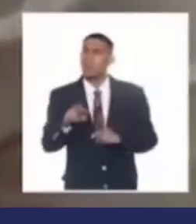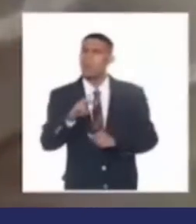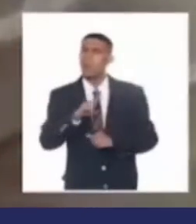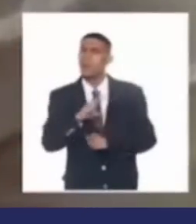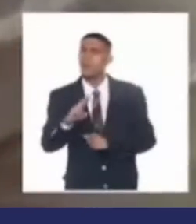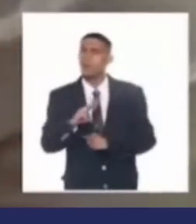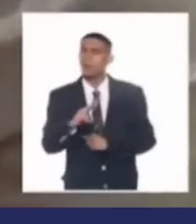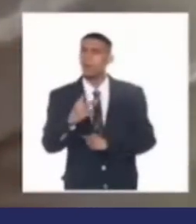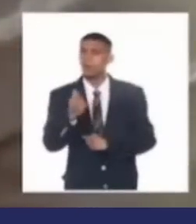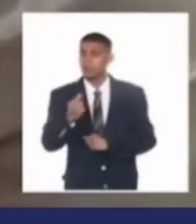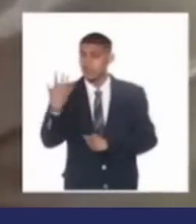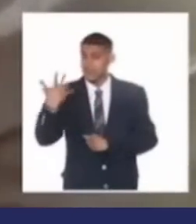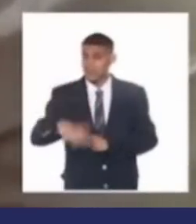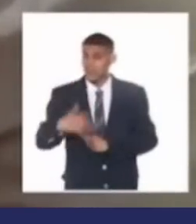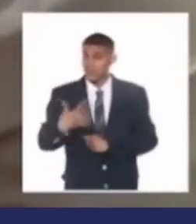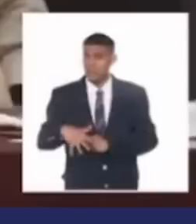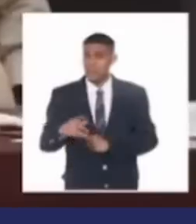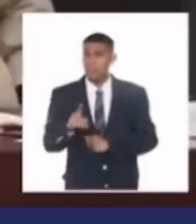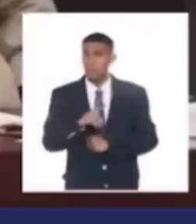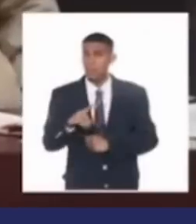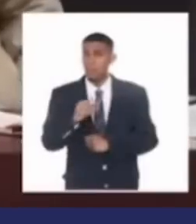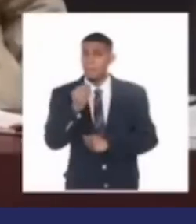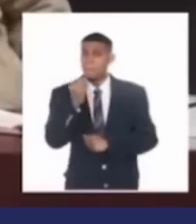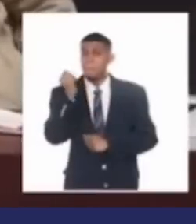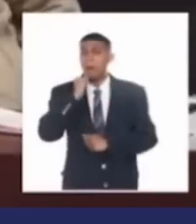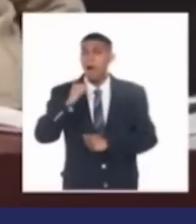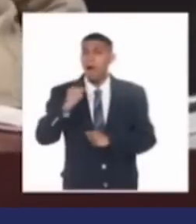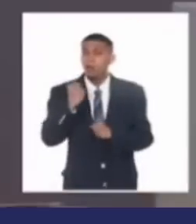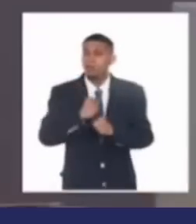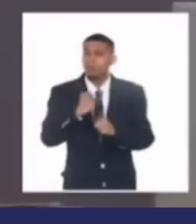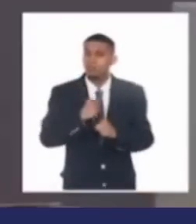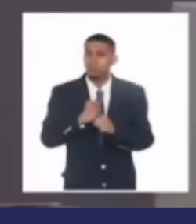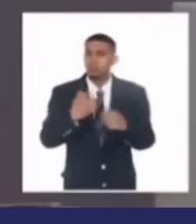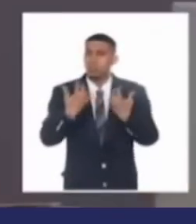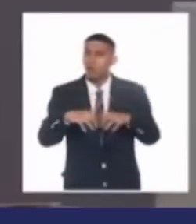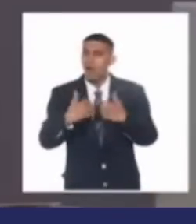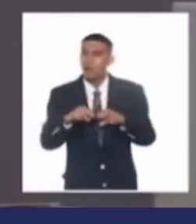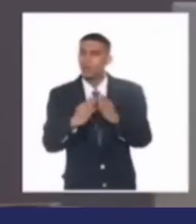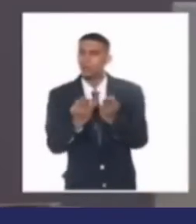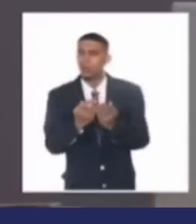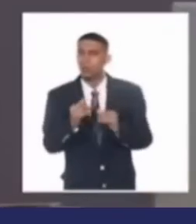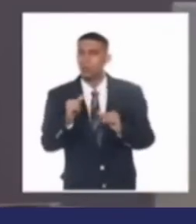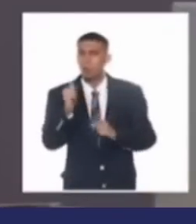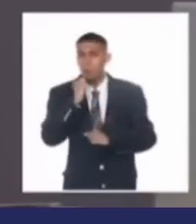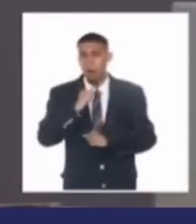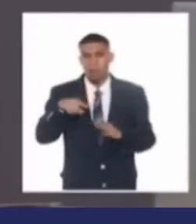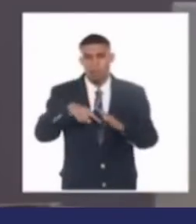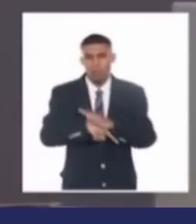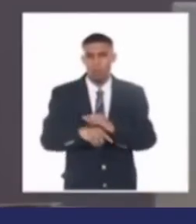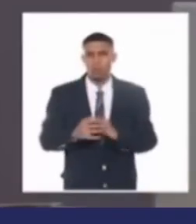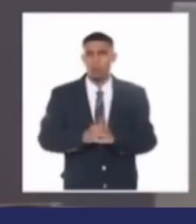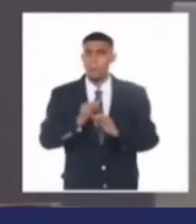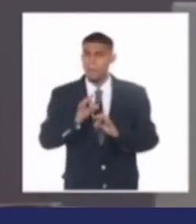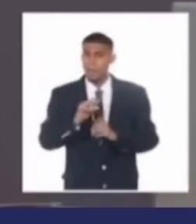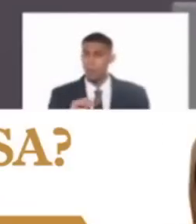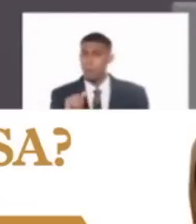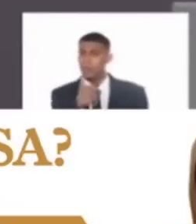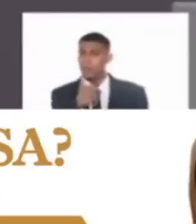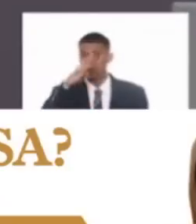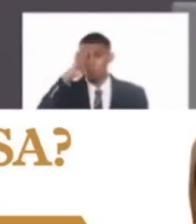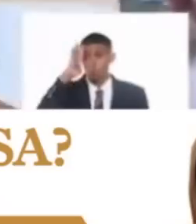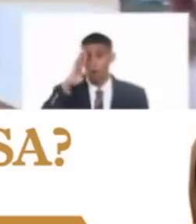especulativos es que se produzca más en el país afirmó el mandatario cubano Miguel Díaz canel Bermúdez Hay que seguir